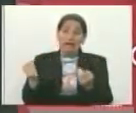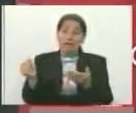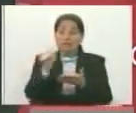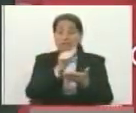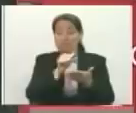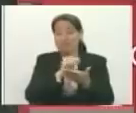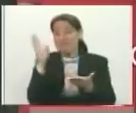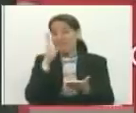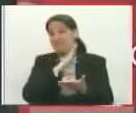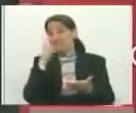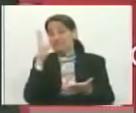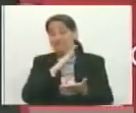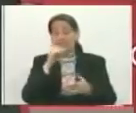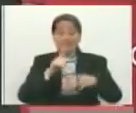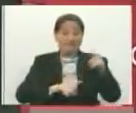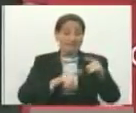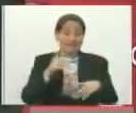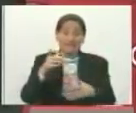desinfectarlo,